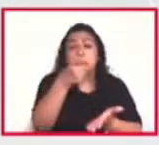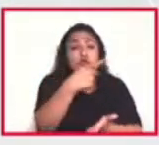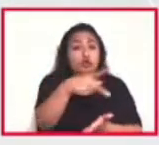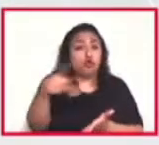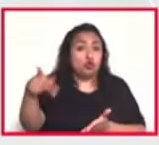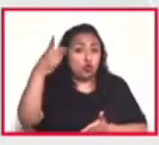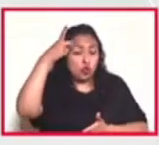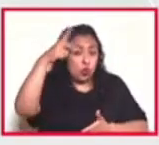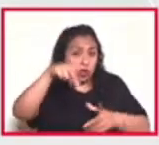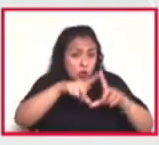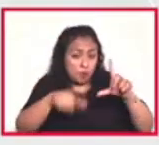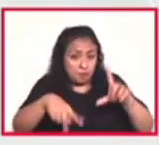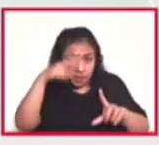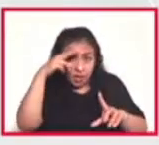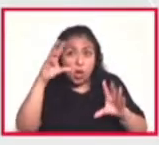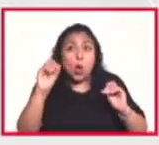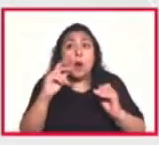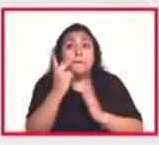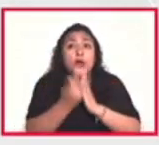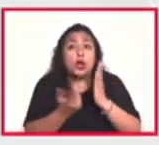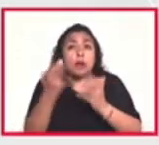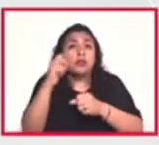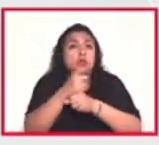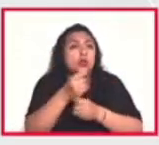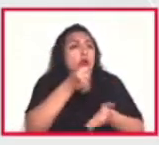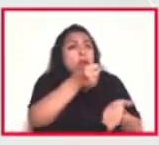o de los destinos de los programas sociales.